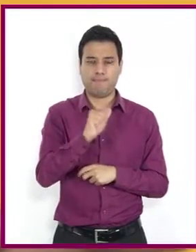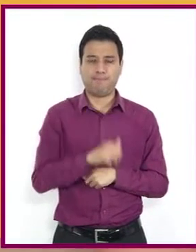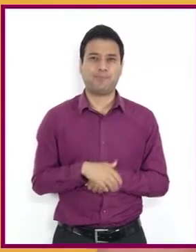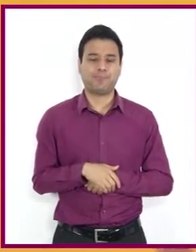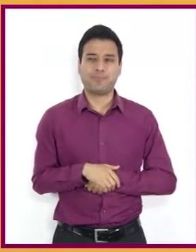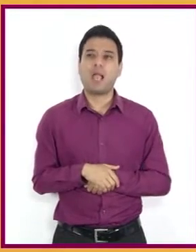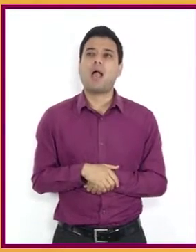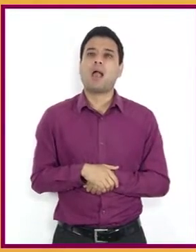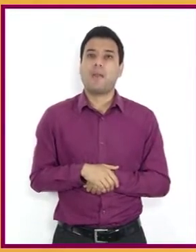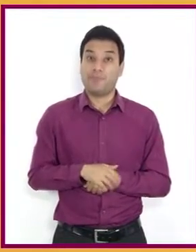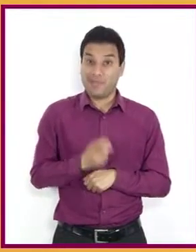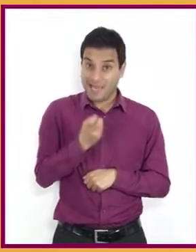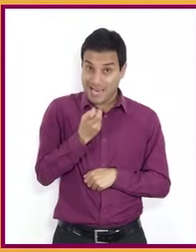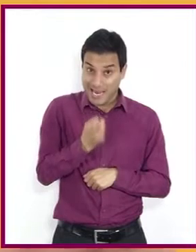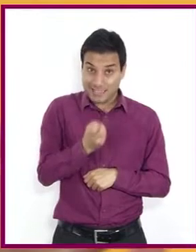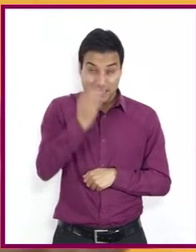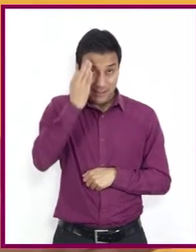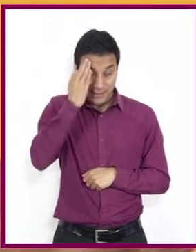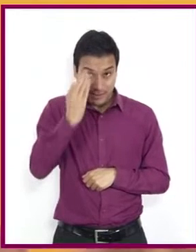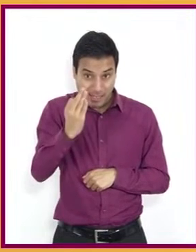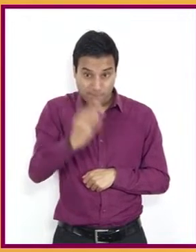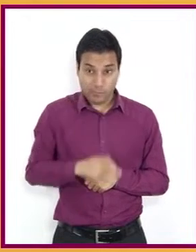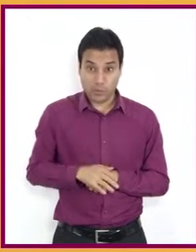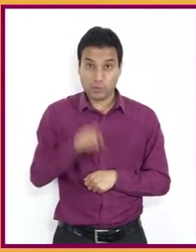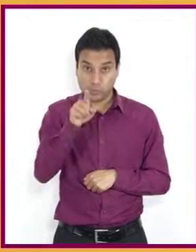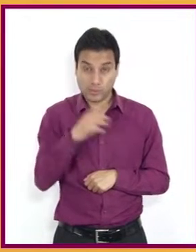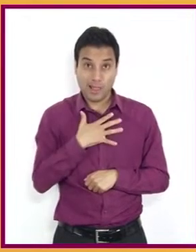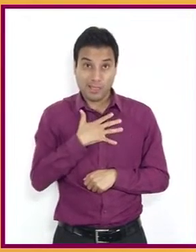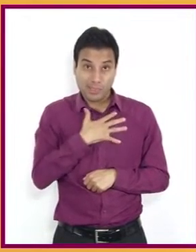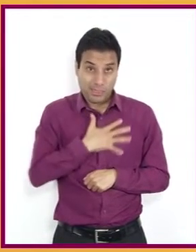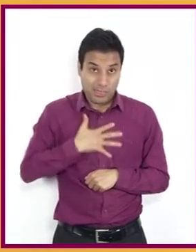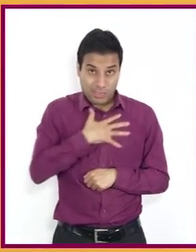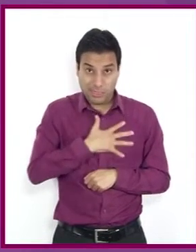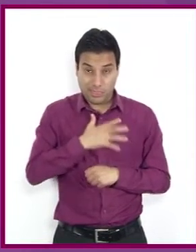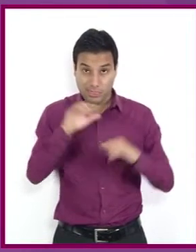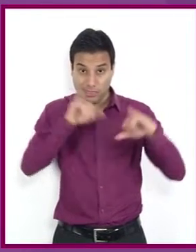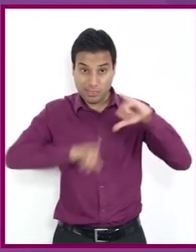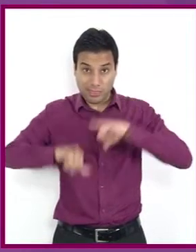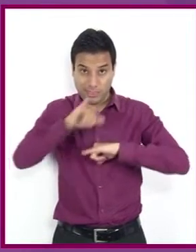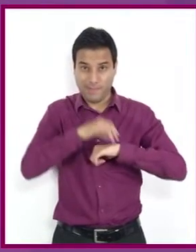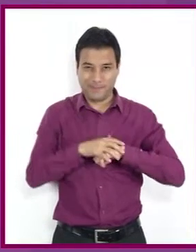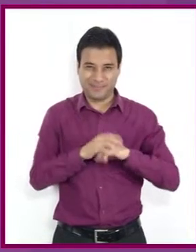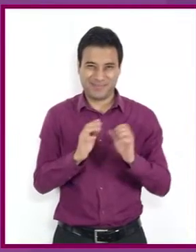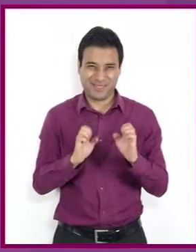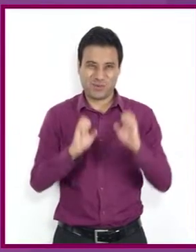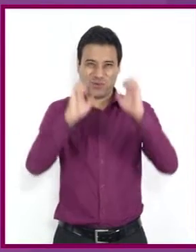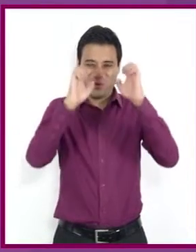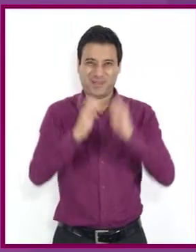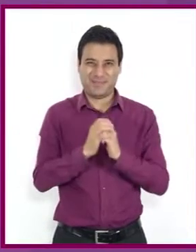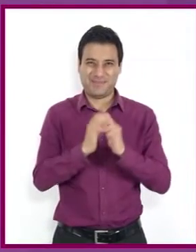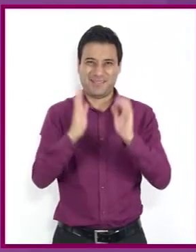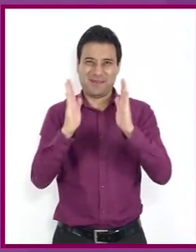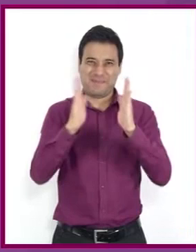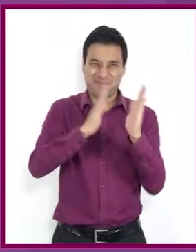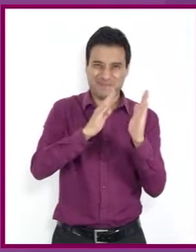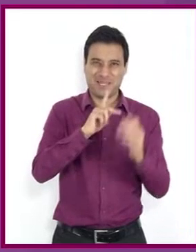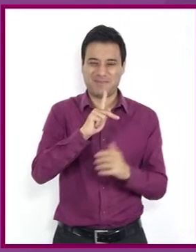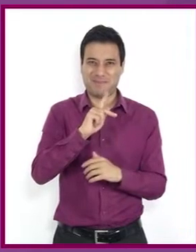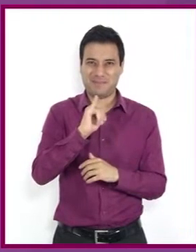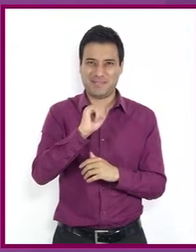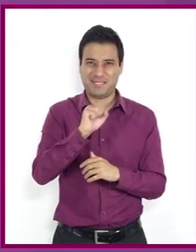en esa época en la que hizo sus famosos experimentos en la Torre bueno, la torre inclinada de Pisa?